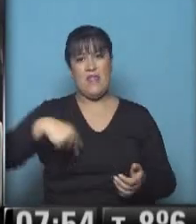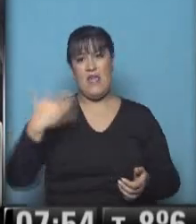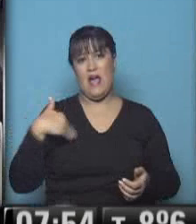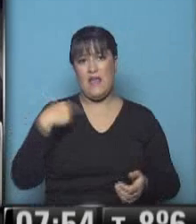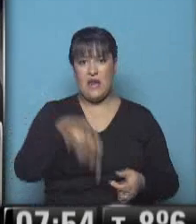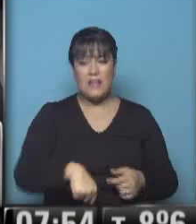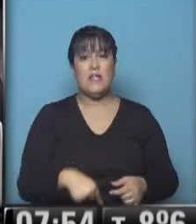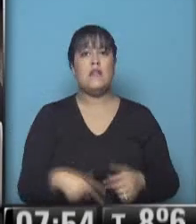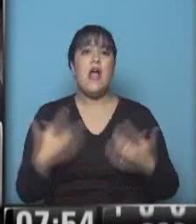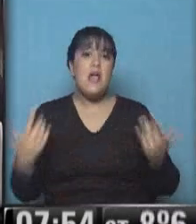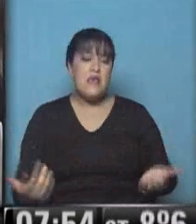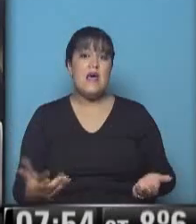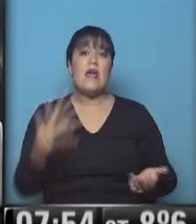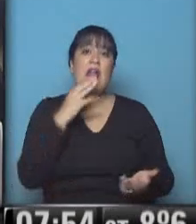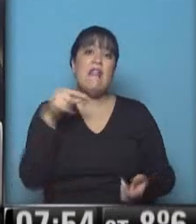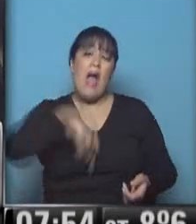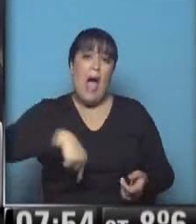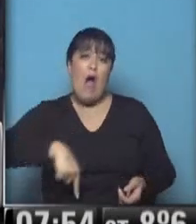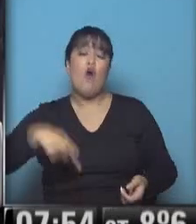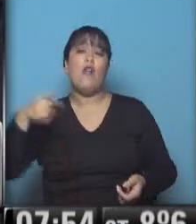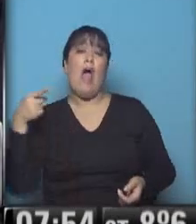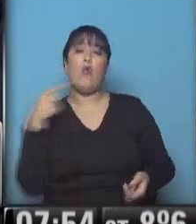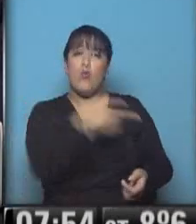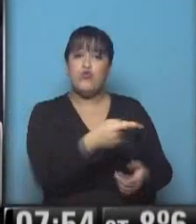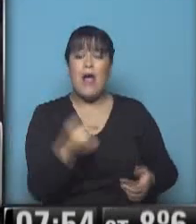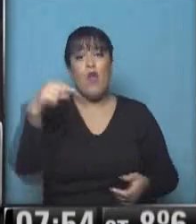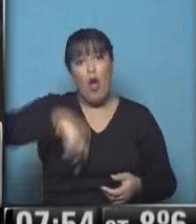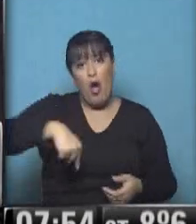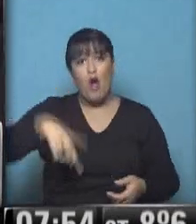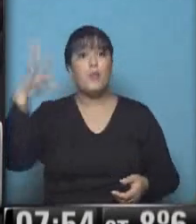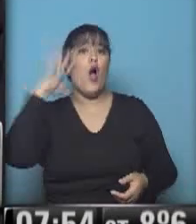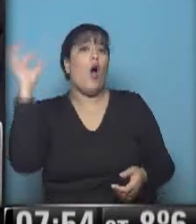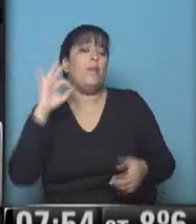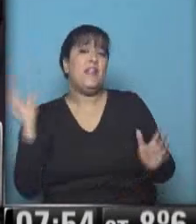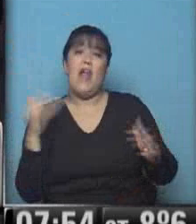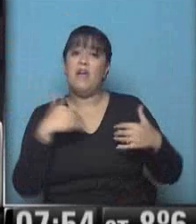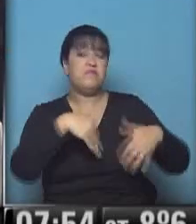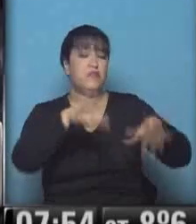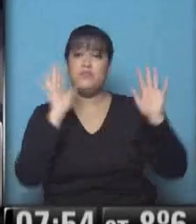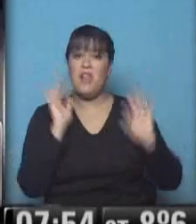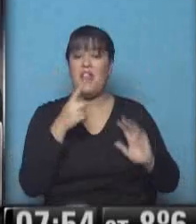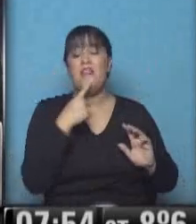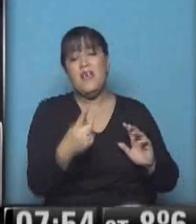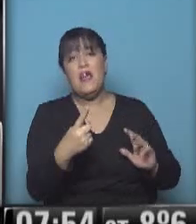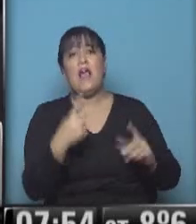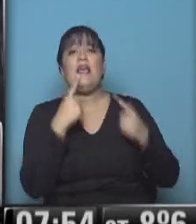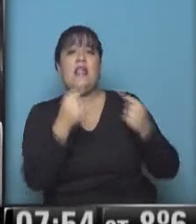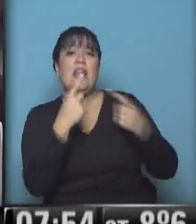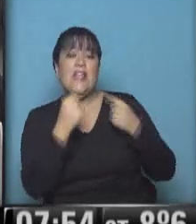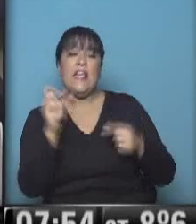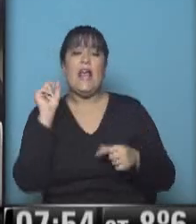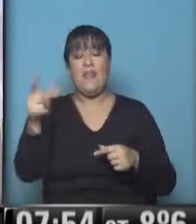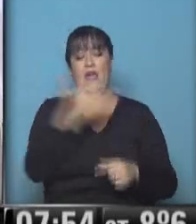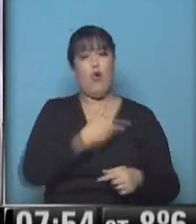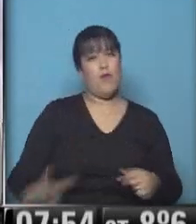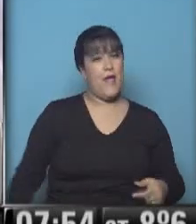curiosamente en vez de estar juzgado por estos temas hoy sigue opinando desde algunos medios y criticando lo que hace el actual gobierno